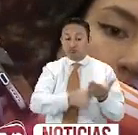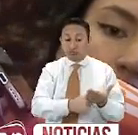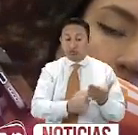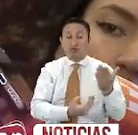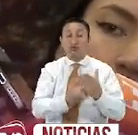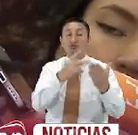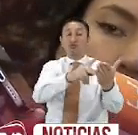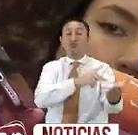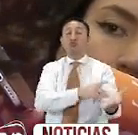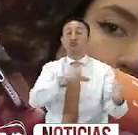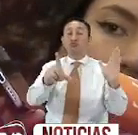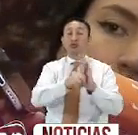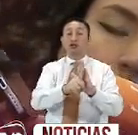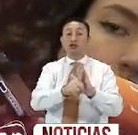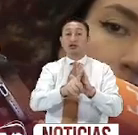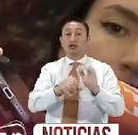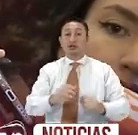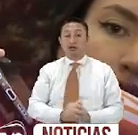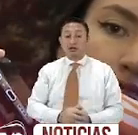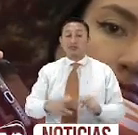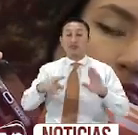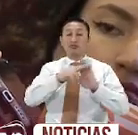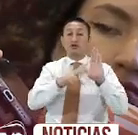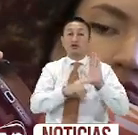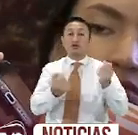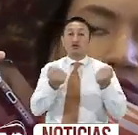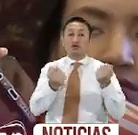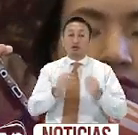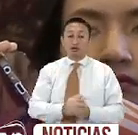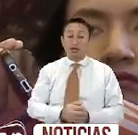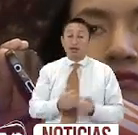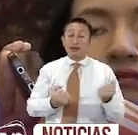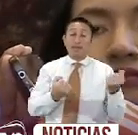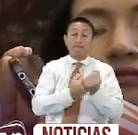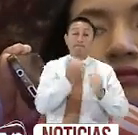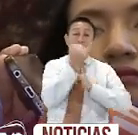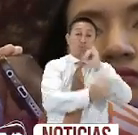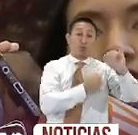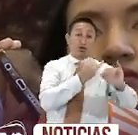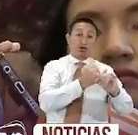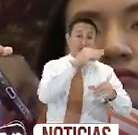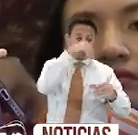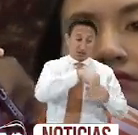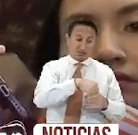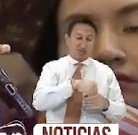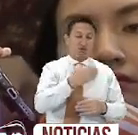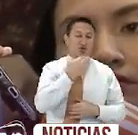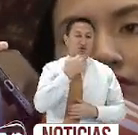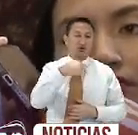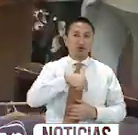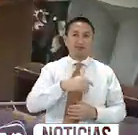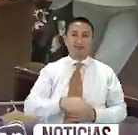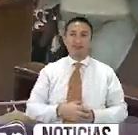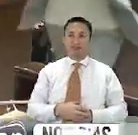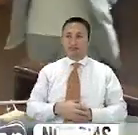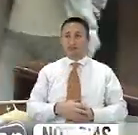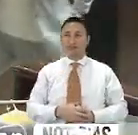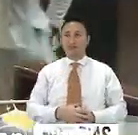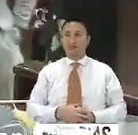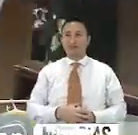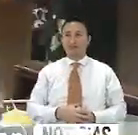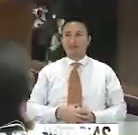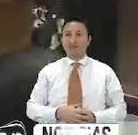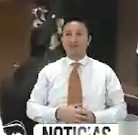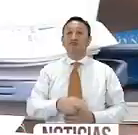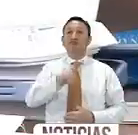proyecto de ley orgánica que regle cómo tiene que ser el apoyo y la intervención extranjera en el suelo ecuatoriano. Es decir, en